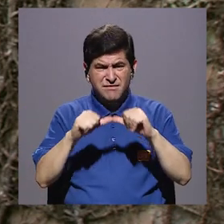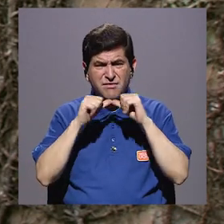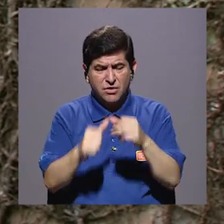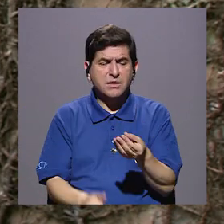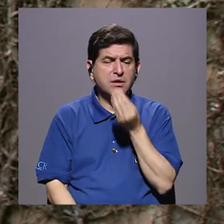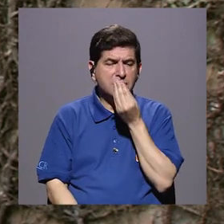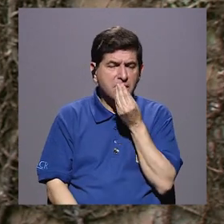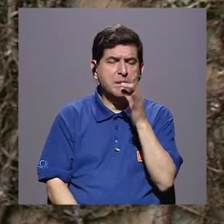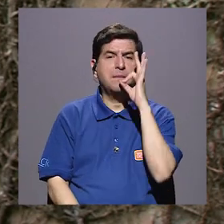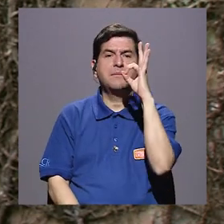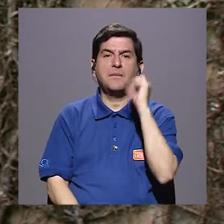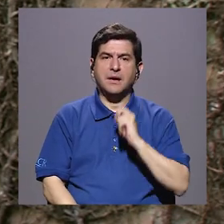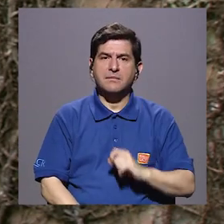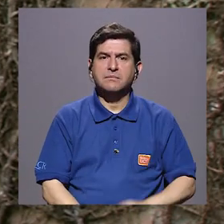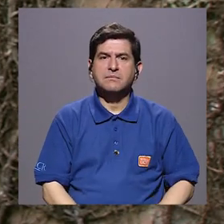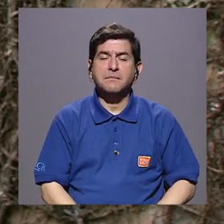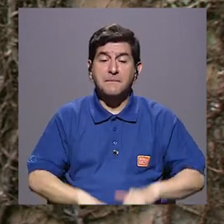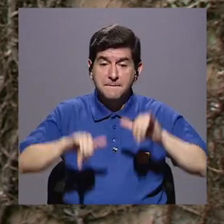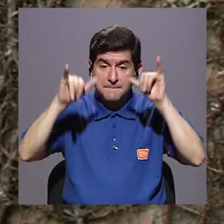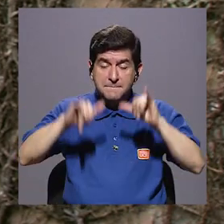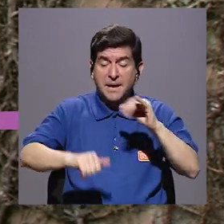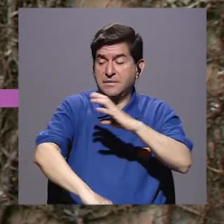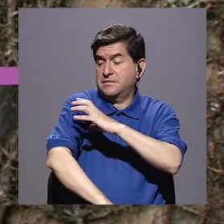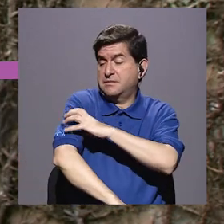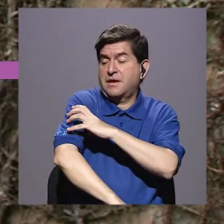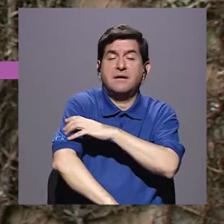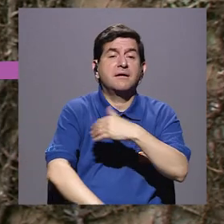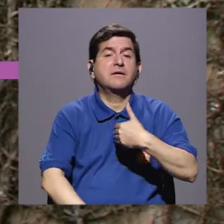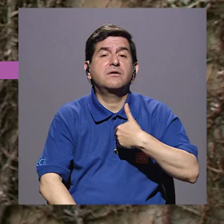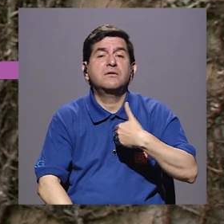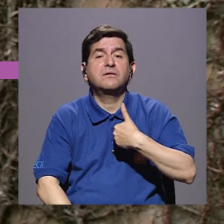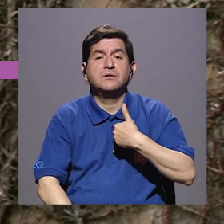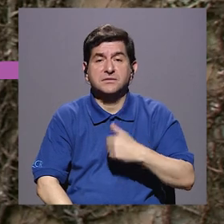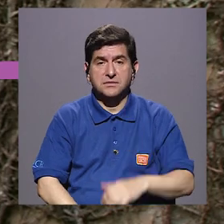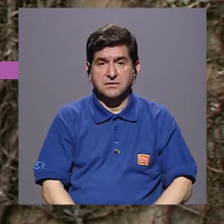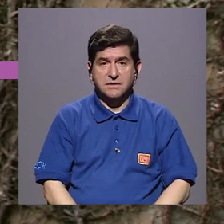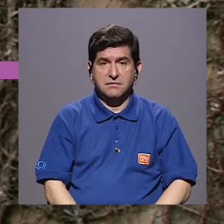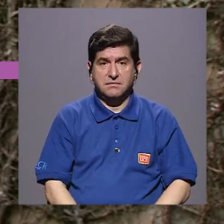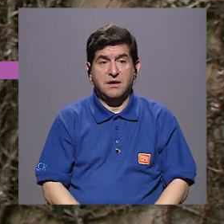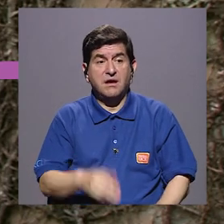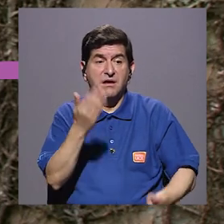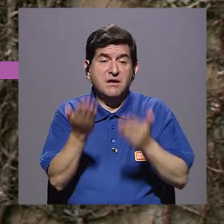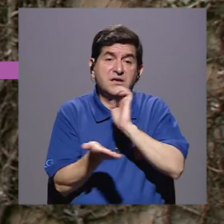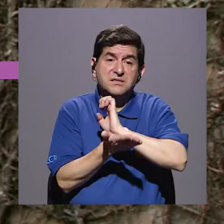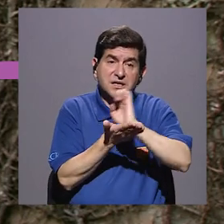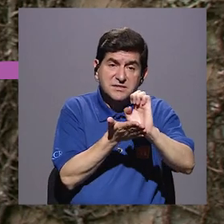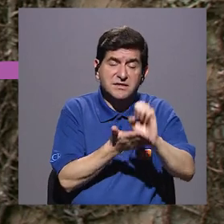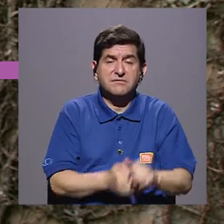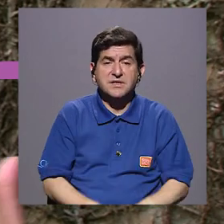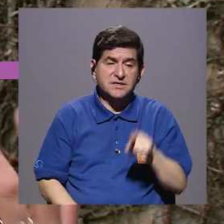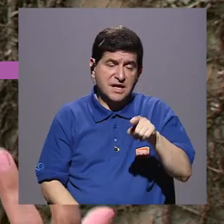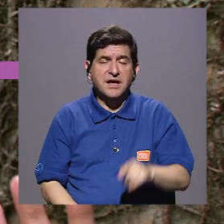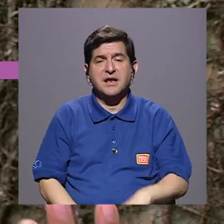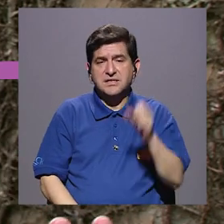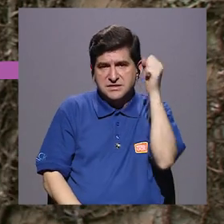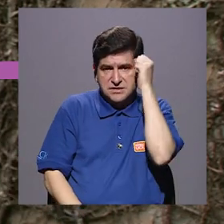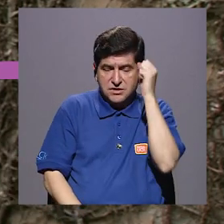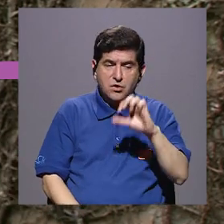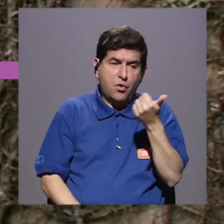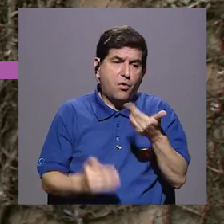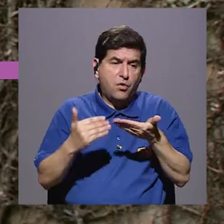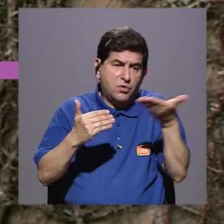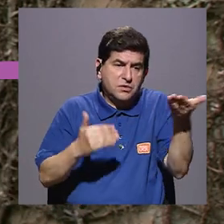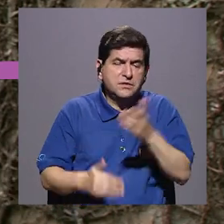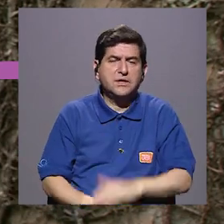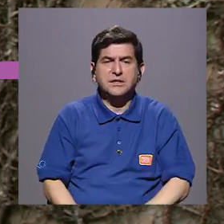seguir alimentándonos bien para mantener el músculo que tenemos y tal vez así evitar la sarcopenia. Obviamente el